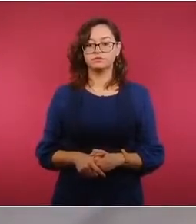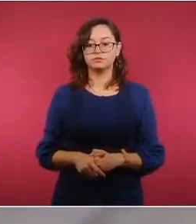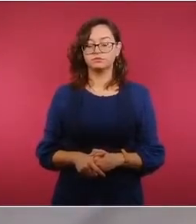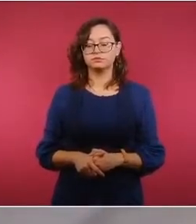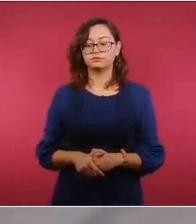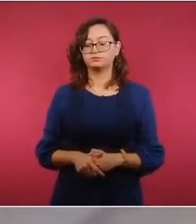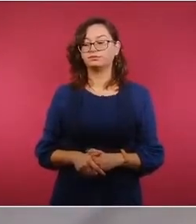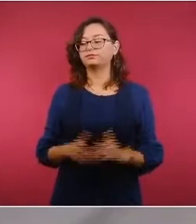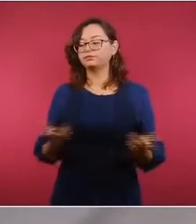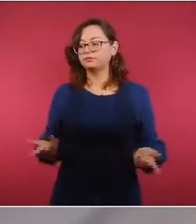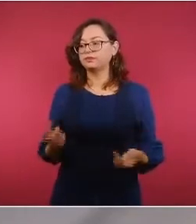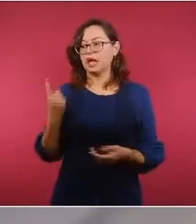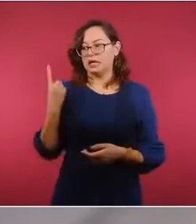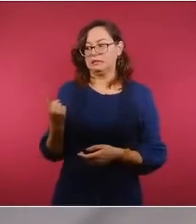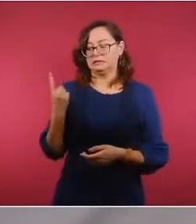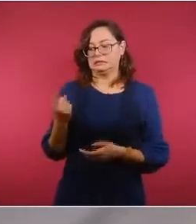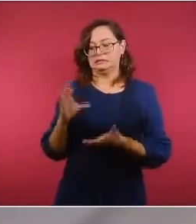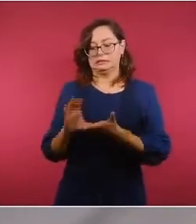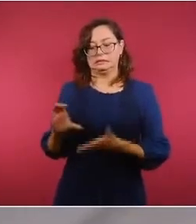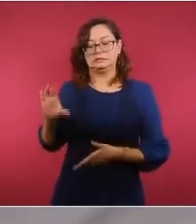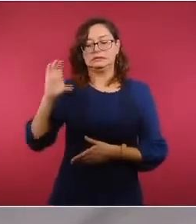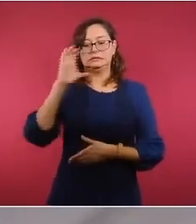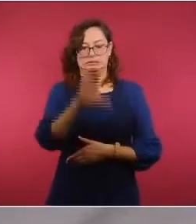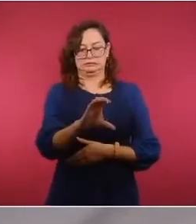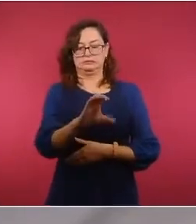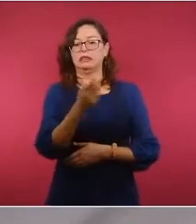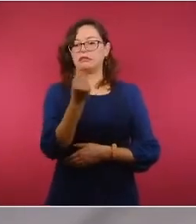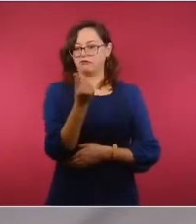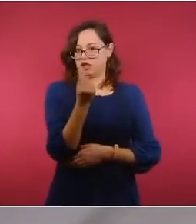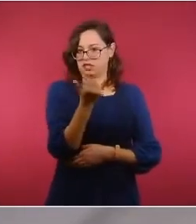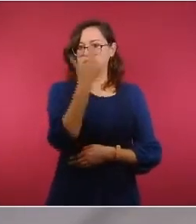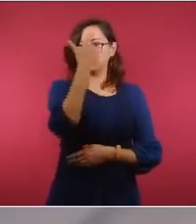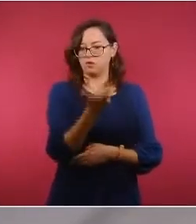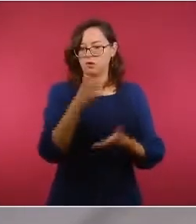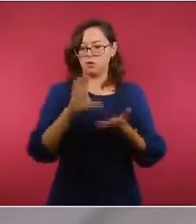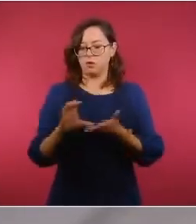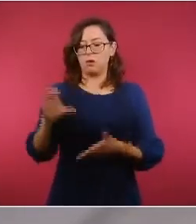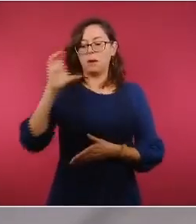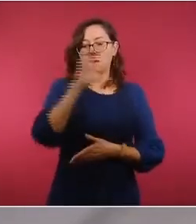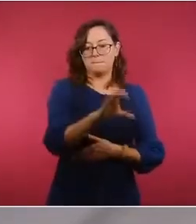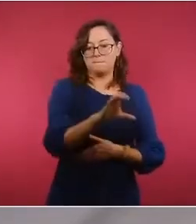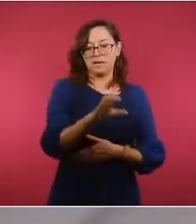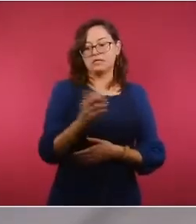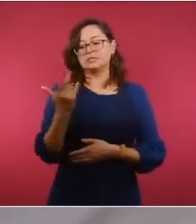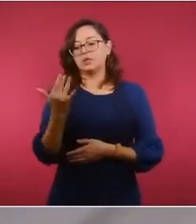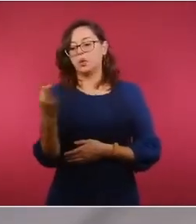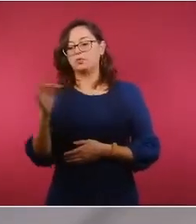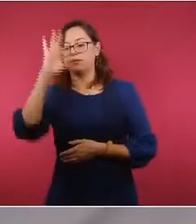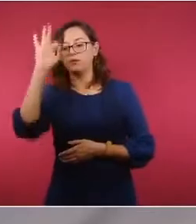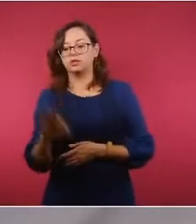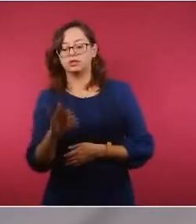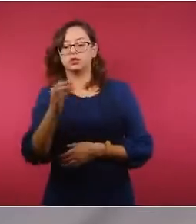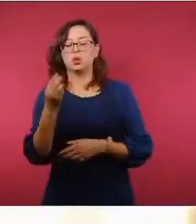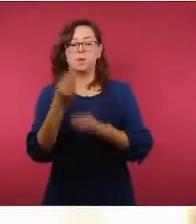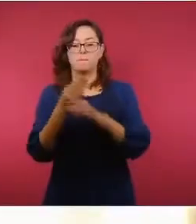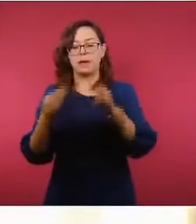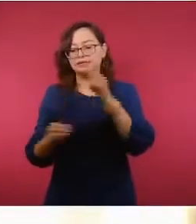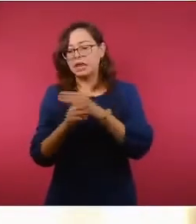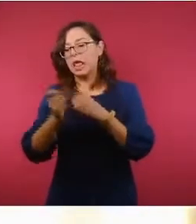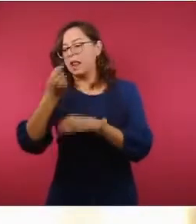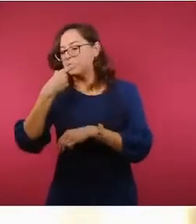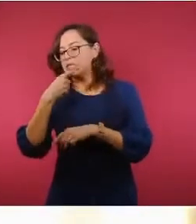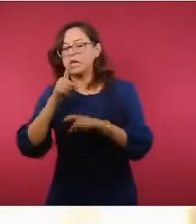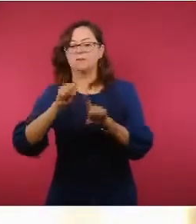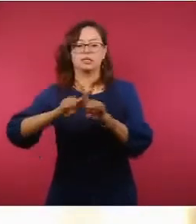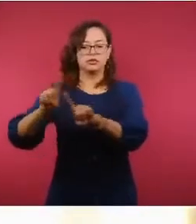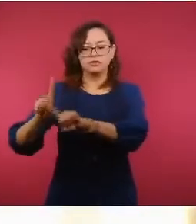quiere pagar la mitad en efectivo y la mitad en equipos médicos, también con intervención de la ONU en cuanto a